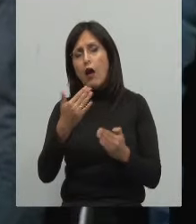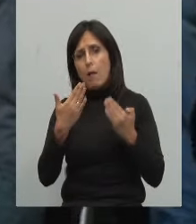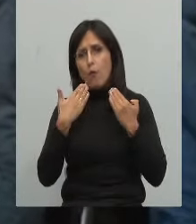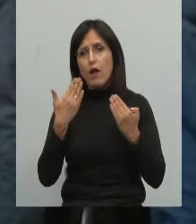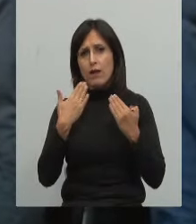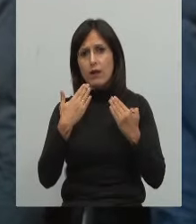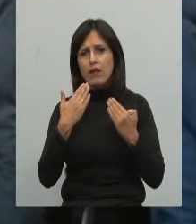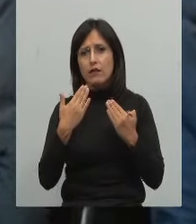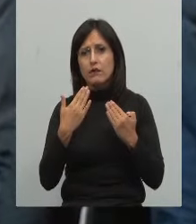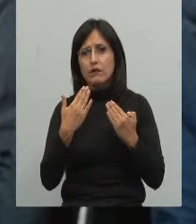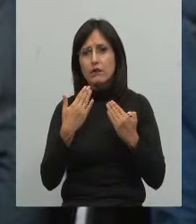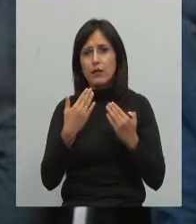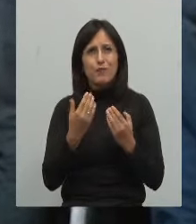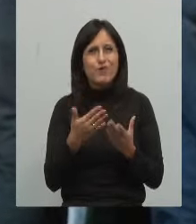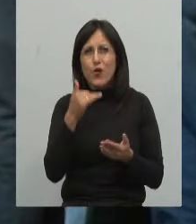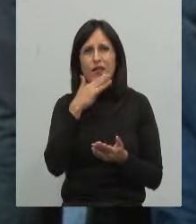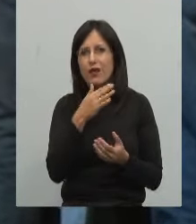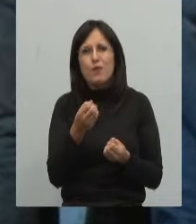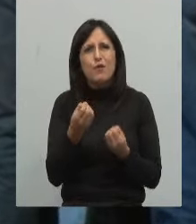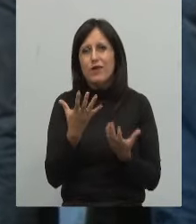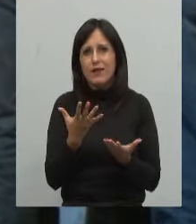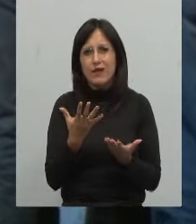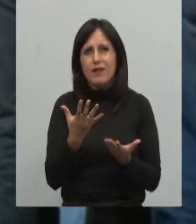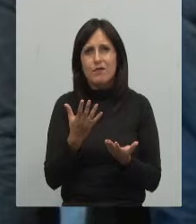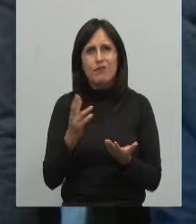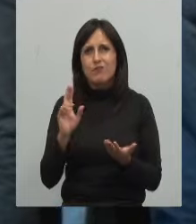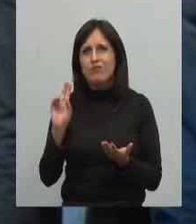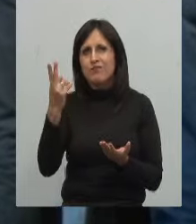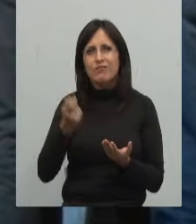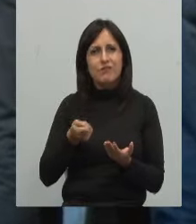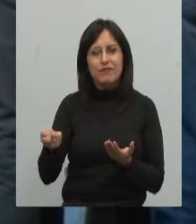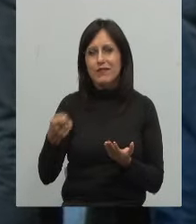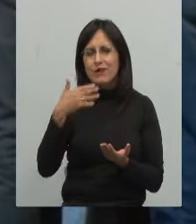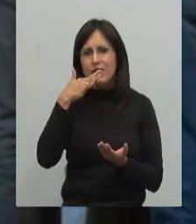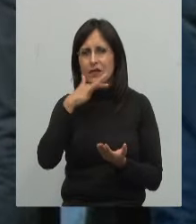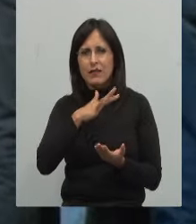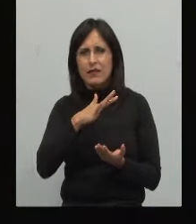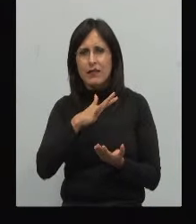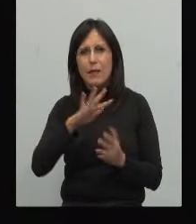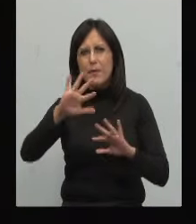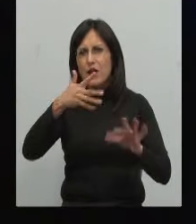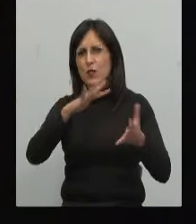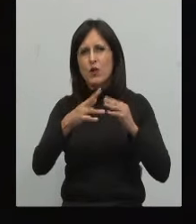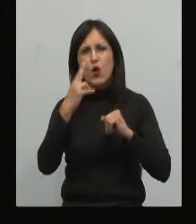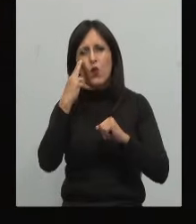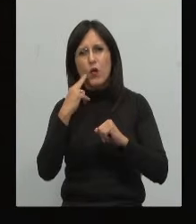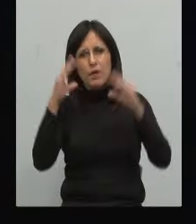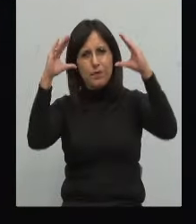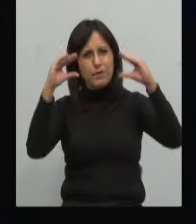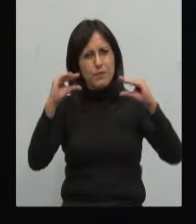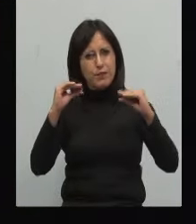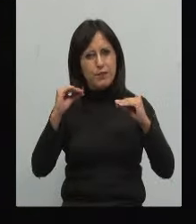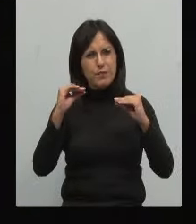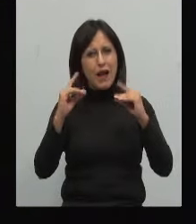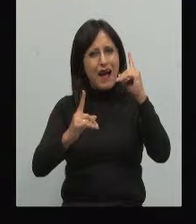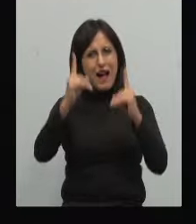y después ir ahí al lugar donde dejaron el auto, que estuvieron casi desde las 9 de la noche, dicen la gente que